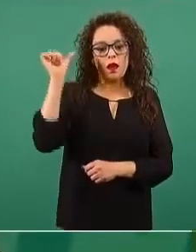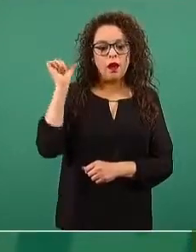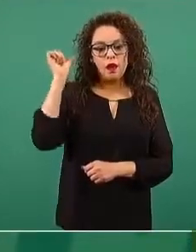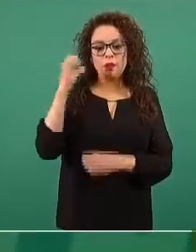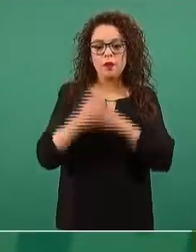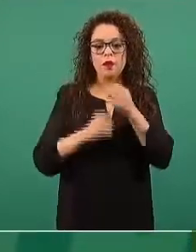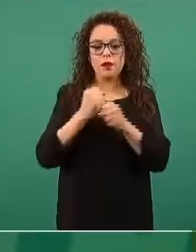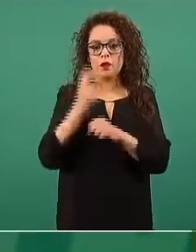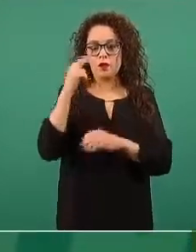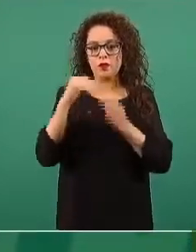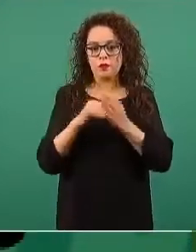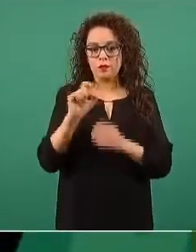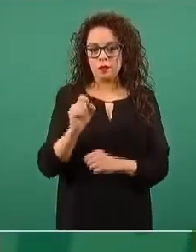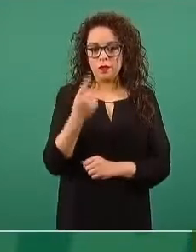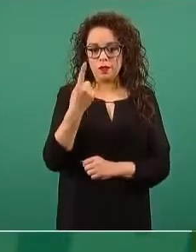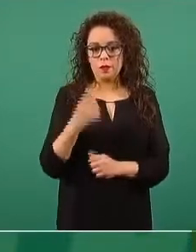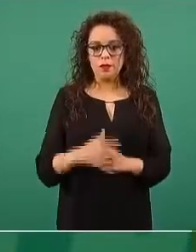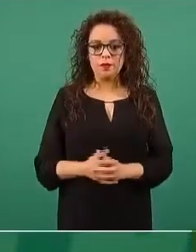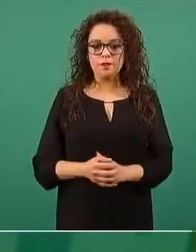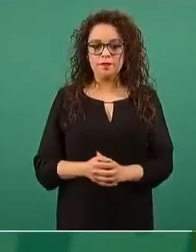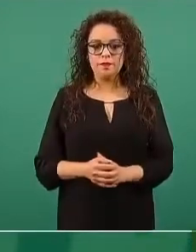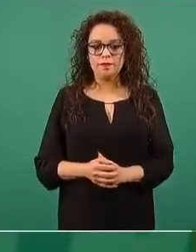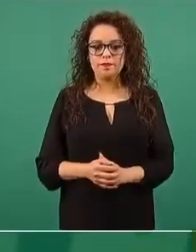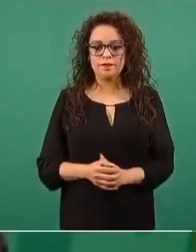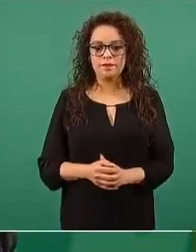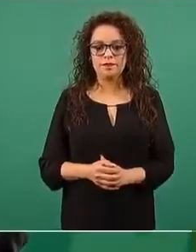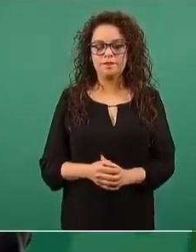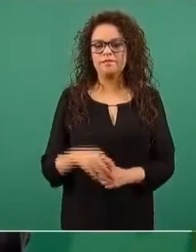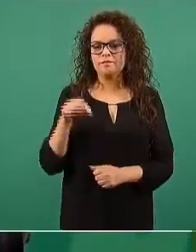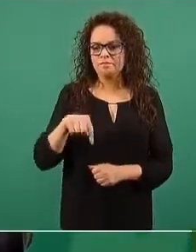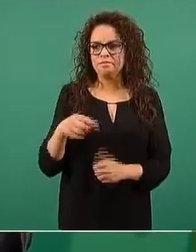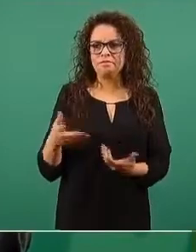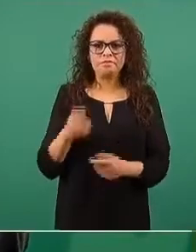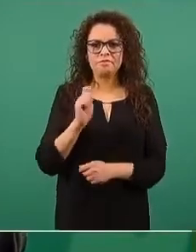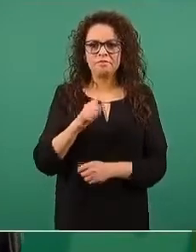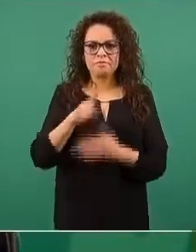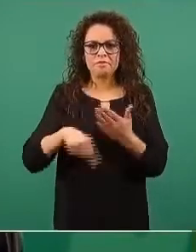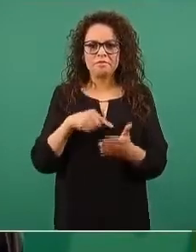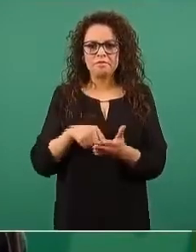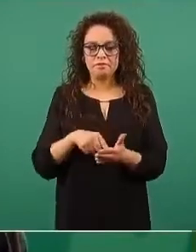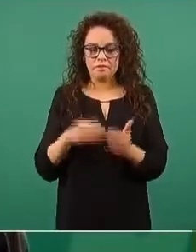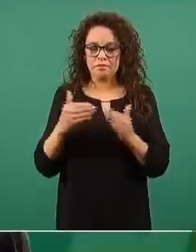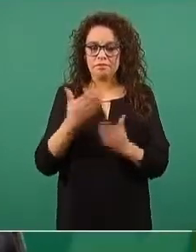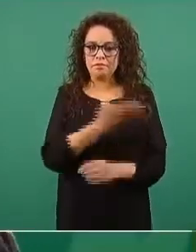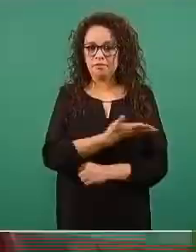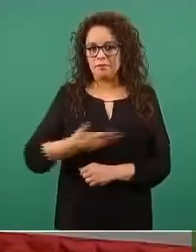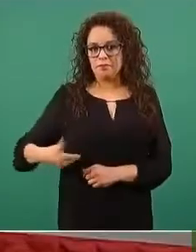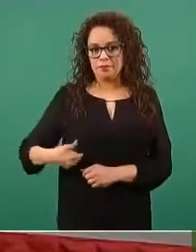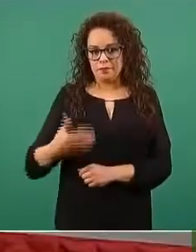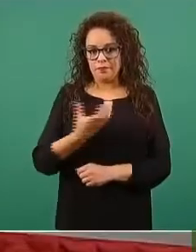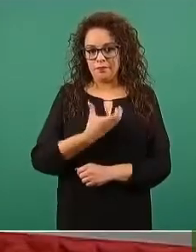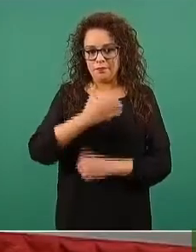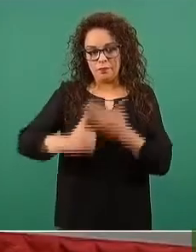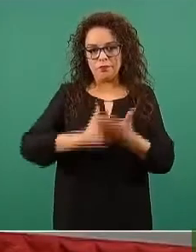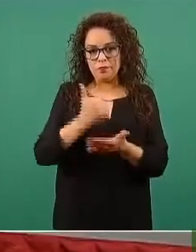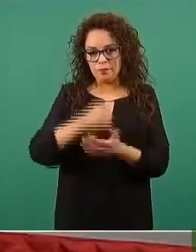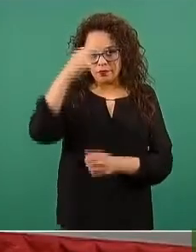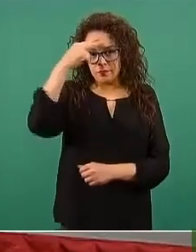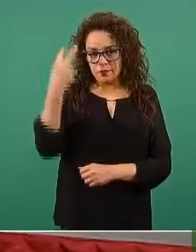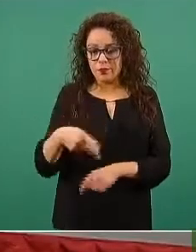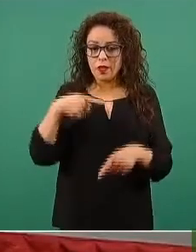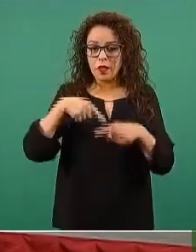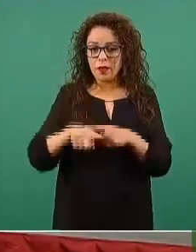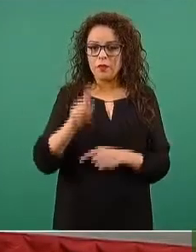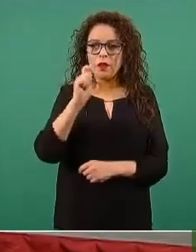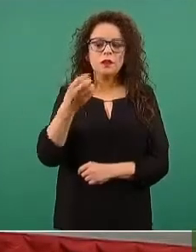de 2021. Estamos en el Palacio Nacional de México, en la Ciudad de México. Vamos a iniciar la conferencia de prensa